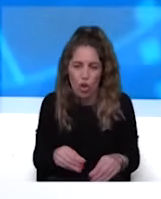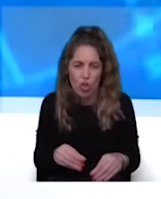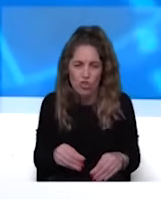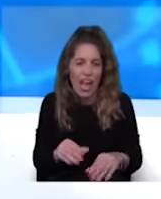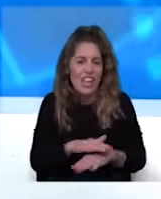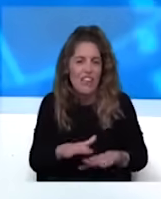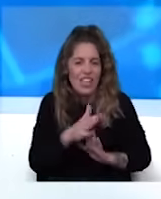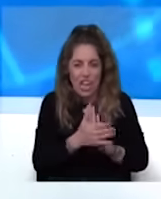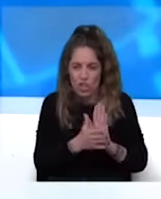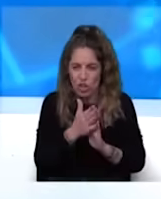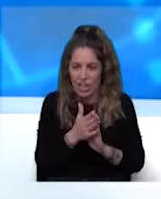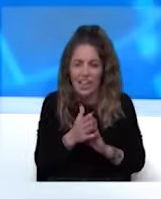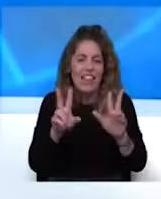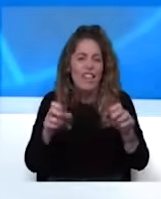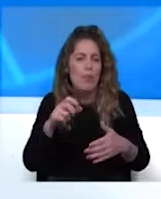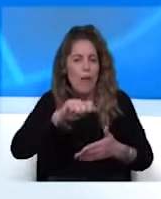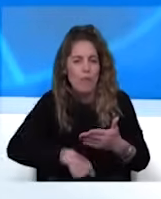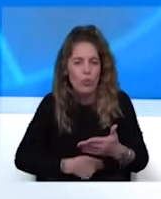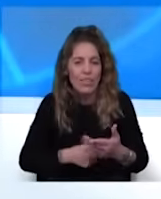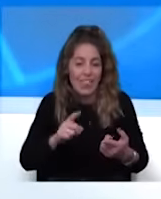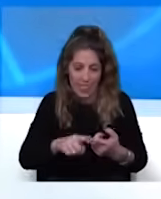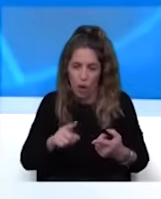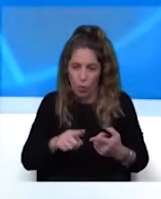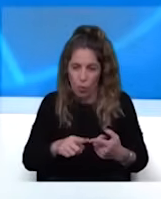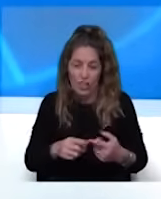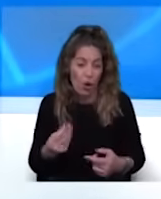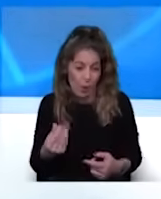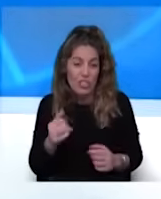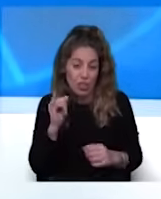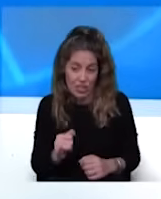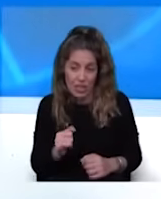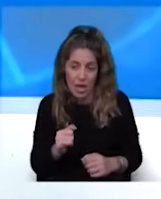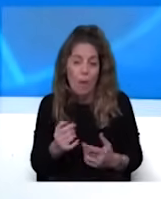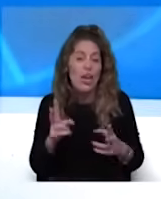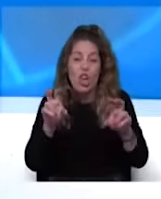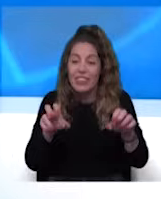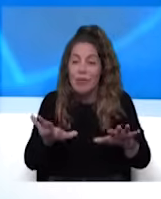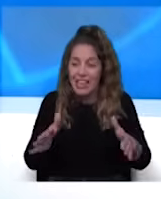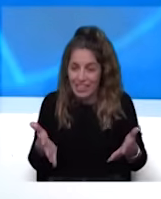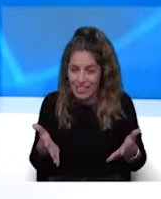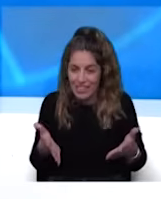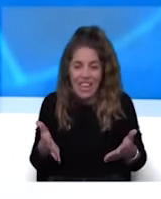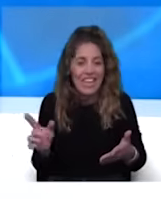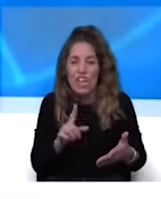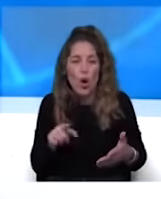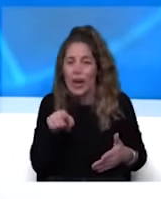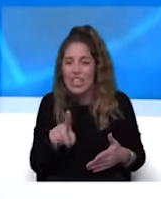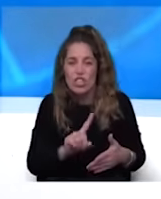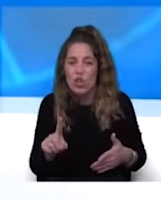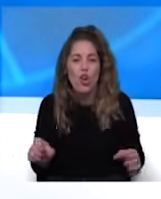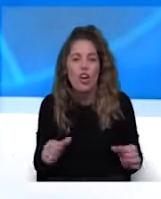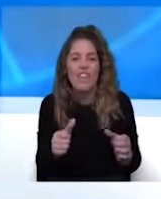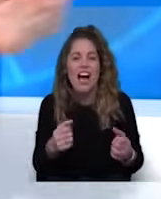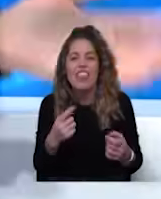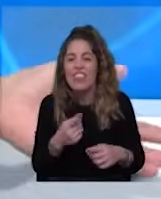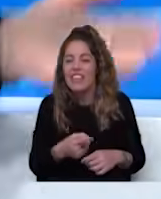a nivel nacional en el tema de las multas se pusieron de acuerdo con el valor bien pero el tema es que no es eso lo que va a